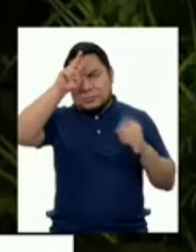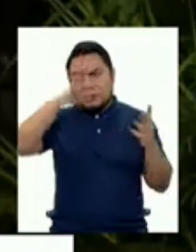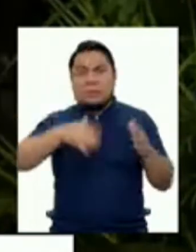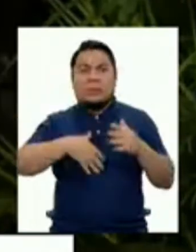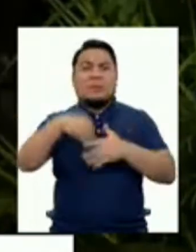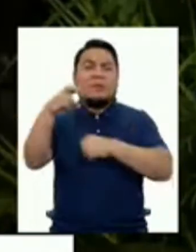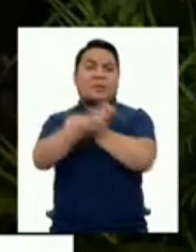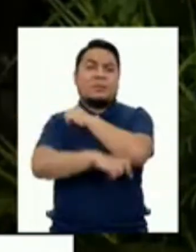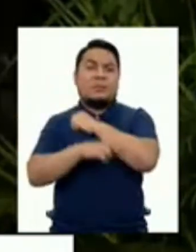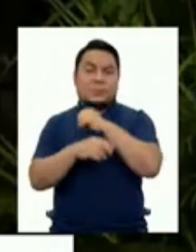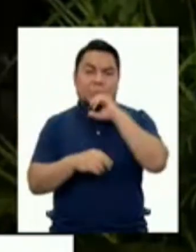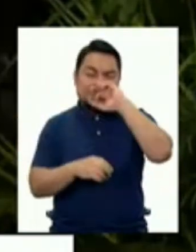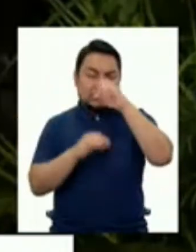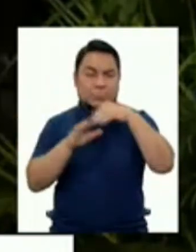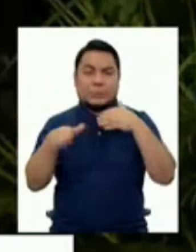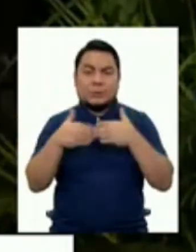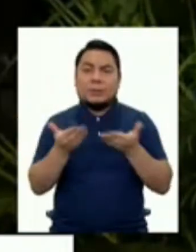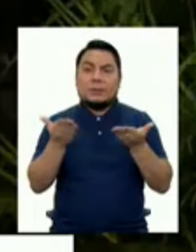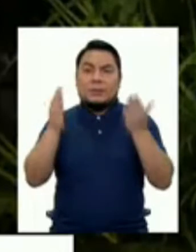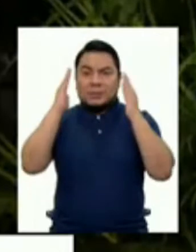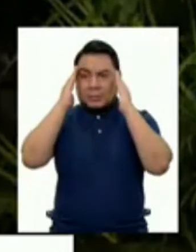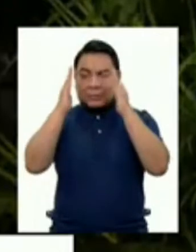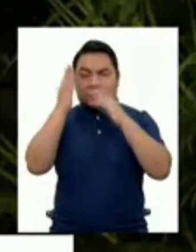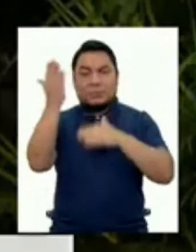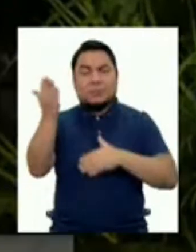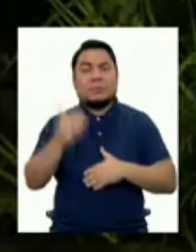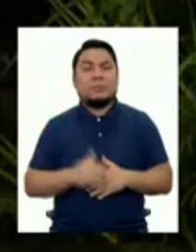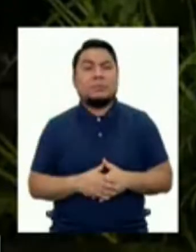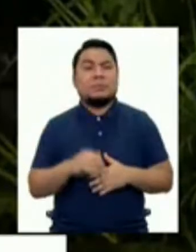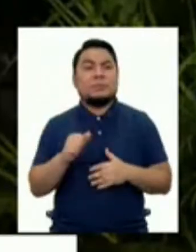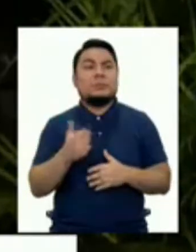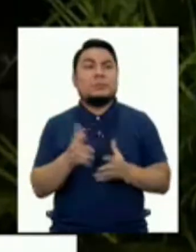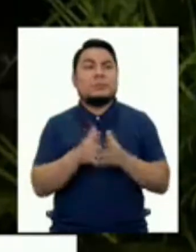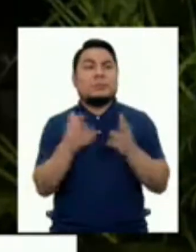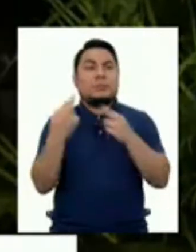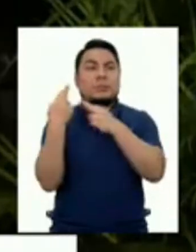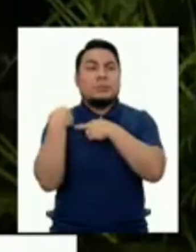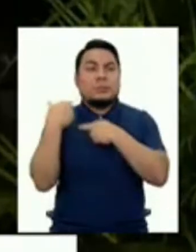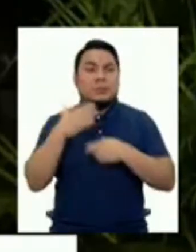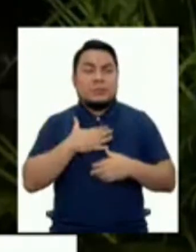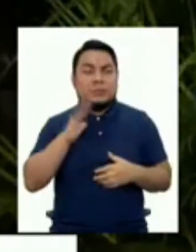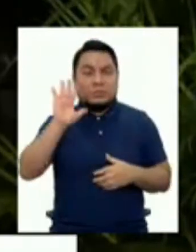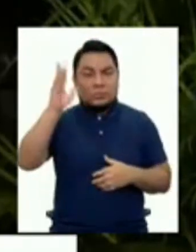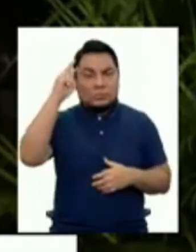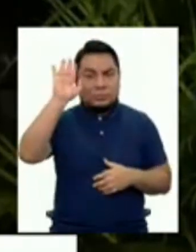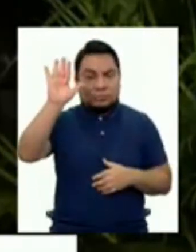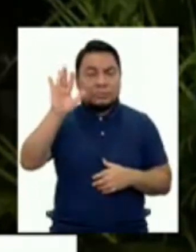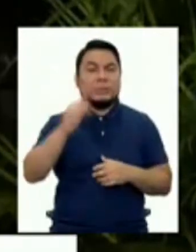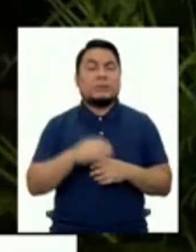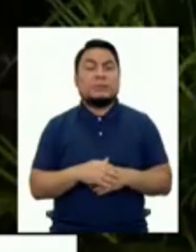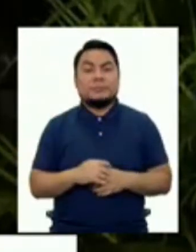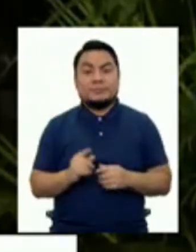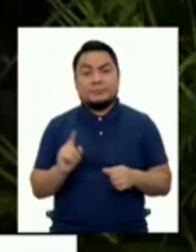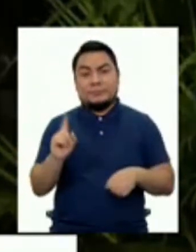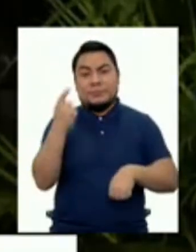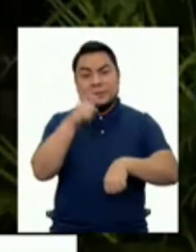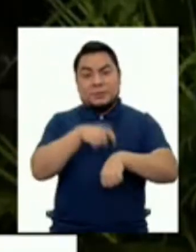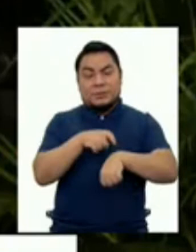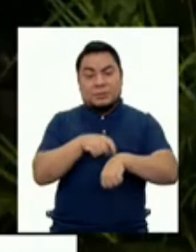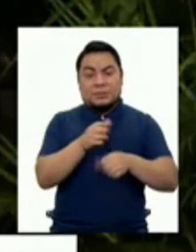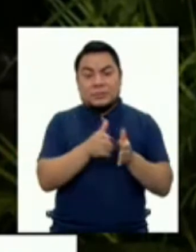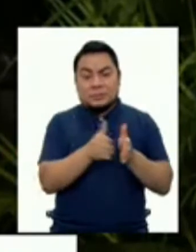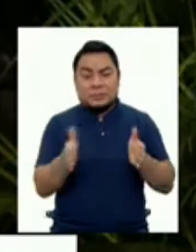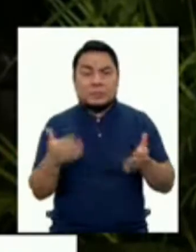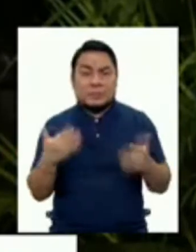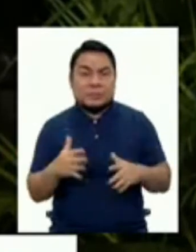extranjero, brindándoles todas las atenciones desde una perspectiva de responsabilidad que tenemos para con ellos. En una primera fase, apenas